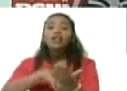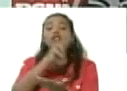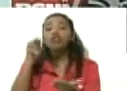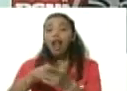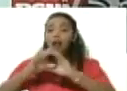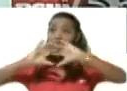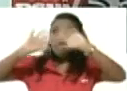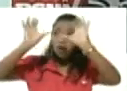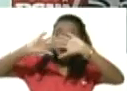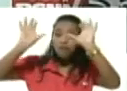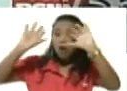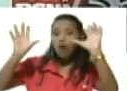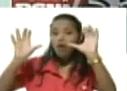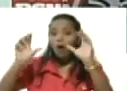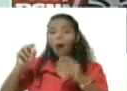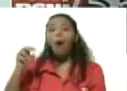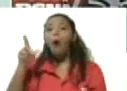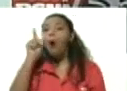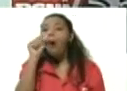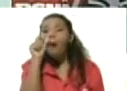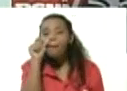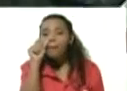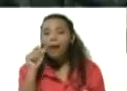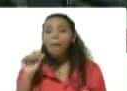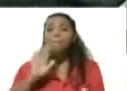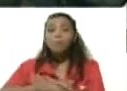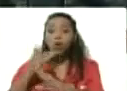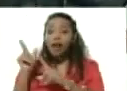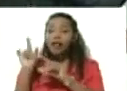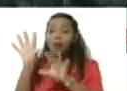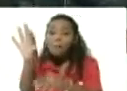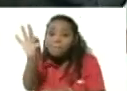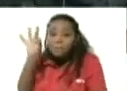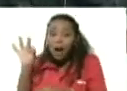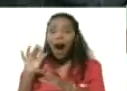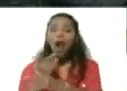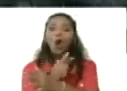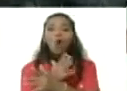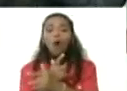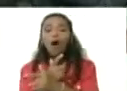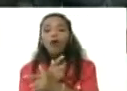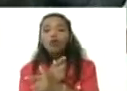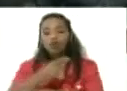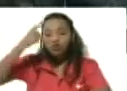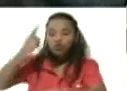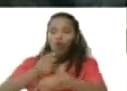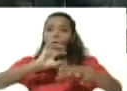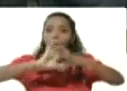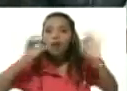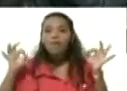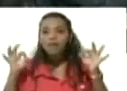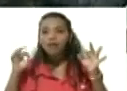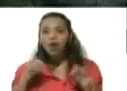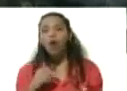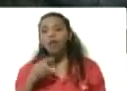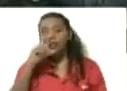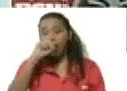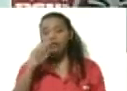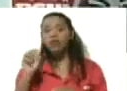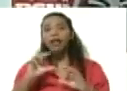Voleibol Masculino por su clasificación a los Juegos Olímpicos de Tokio 2020.